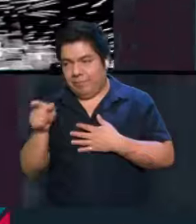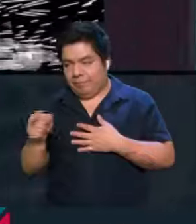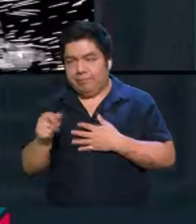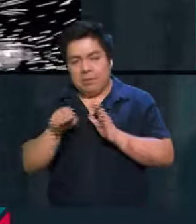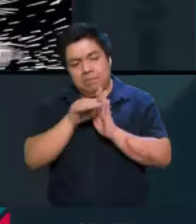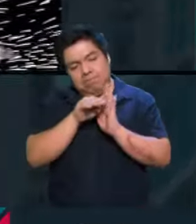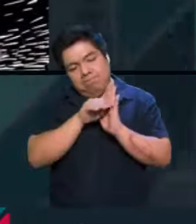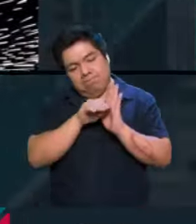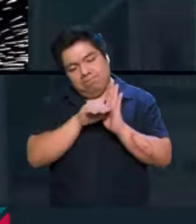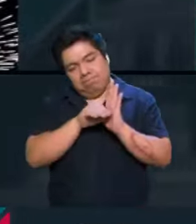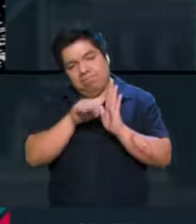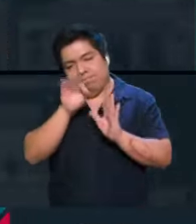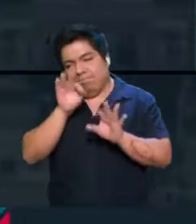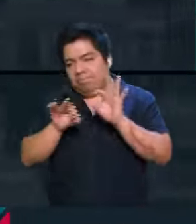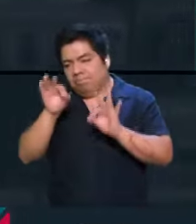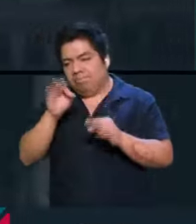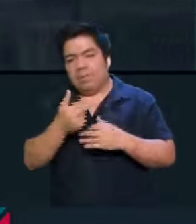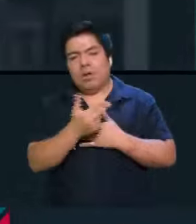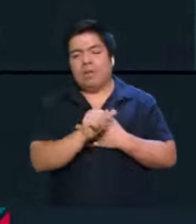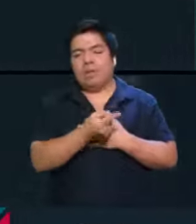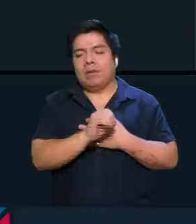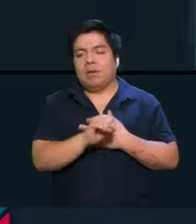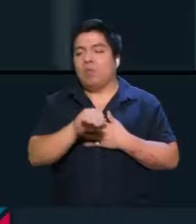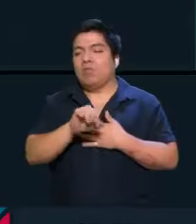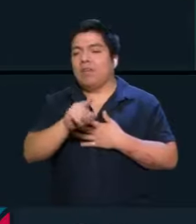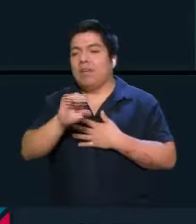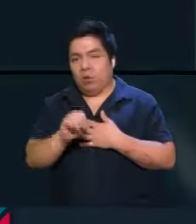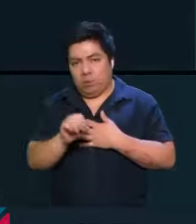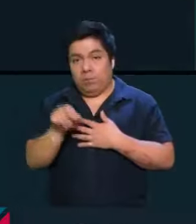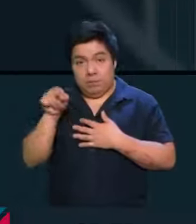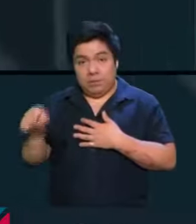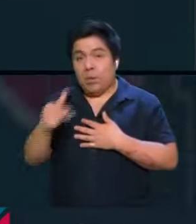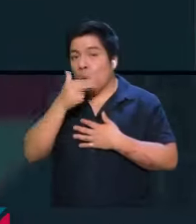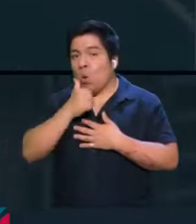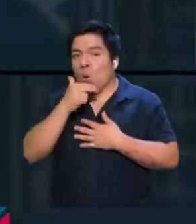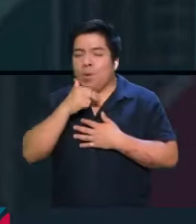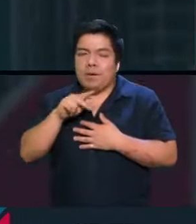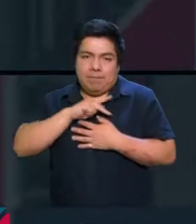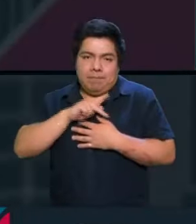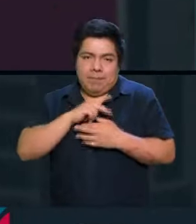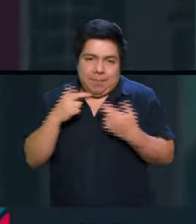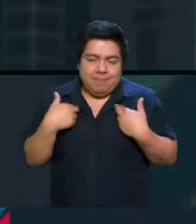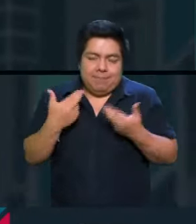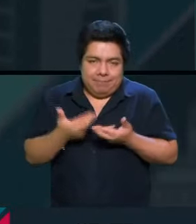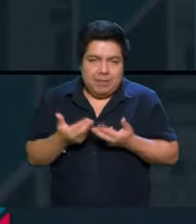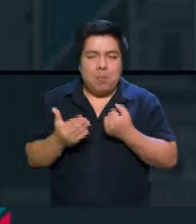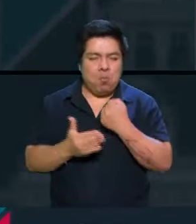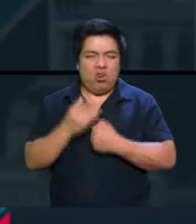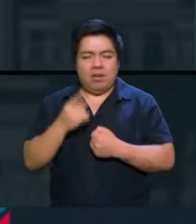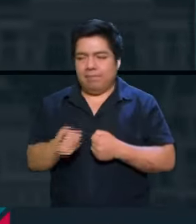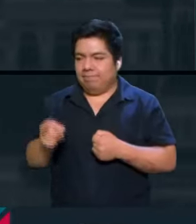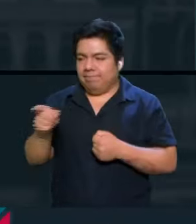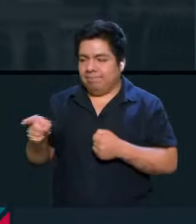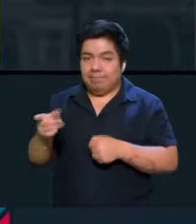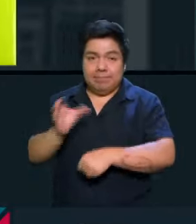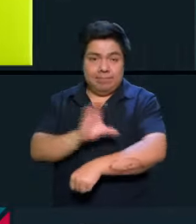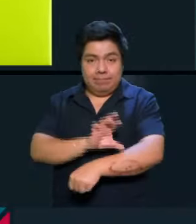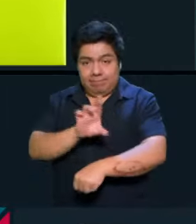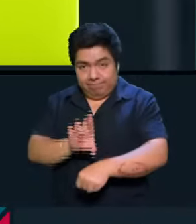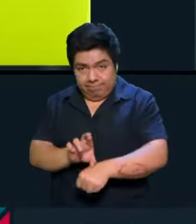sido seleccionado por Humberto Musacchio. Yo dije que Humberto Musacchio es mi maestro porque Humberto Musacchio fue